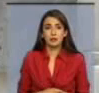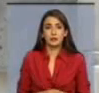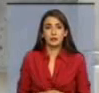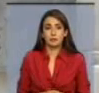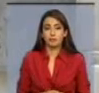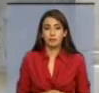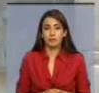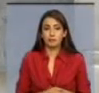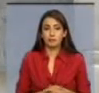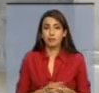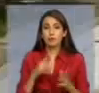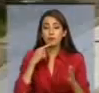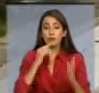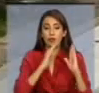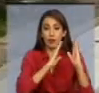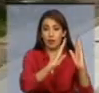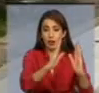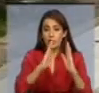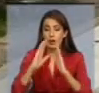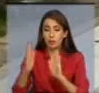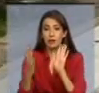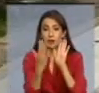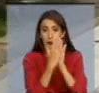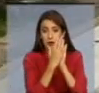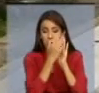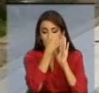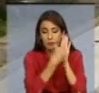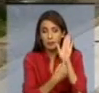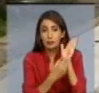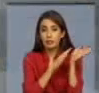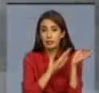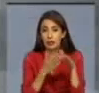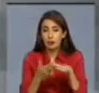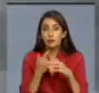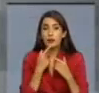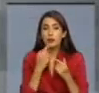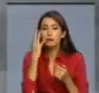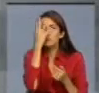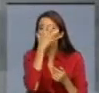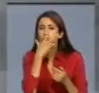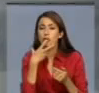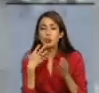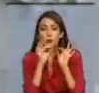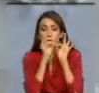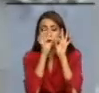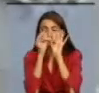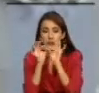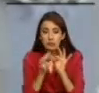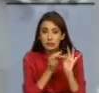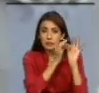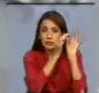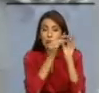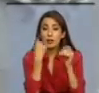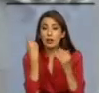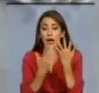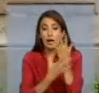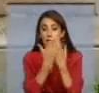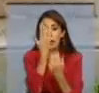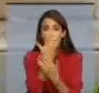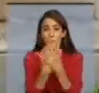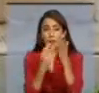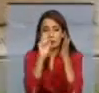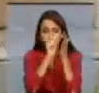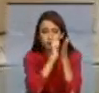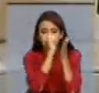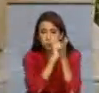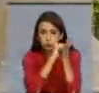Las bóvedas de los cementerios son la expresión viva del arte. Sus hermosos detalles, esculpidos a mano, evocan el sentir de quienes